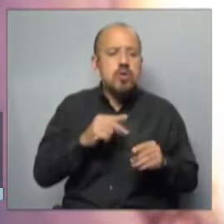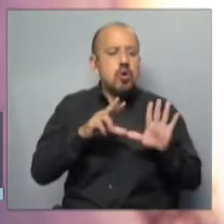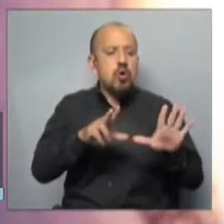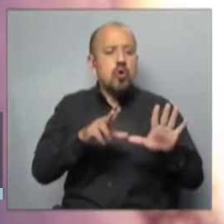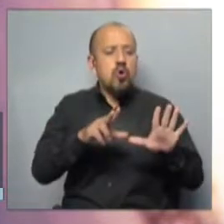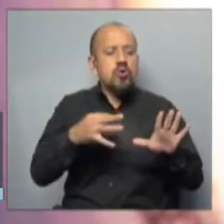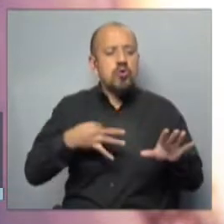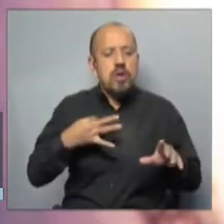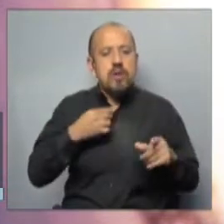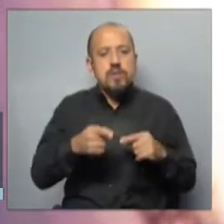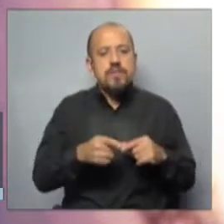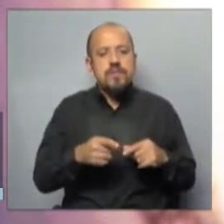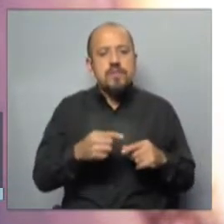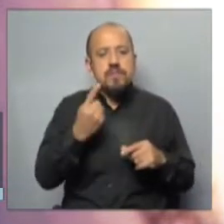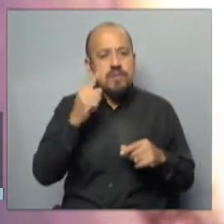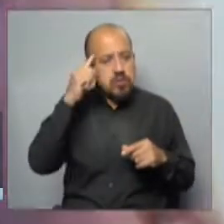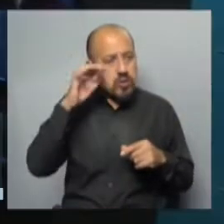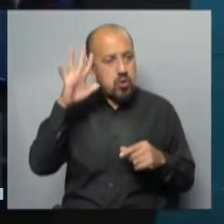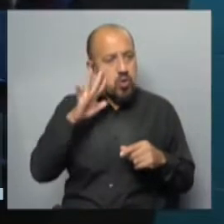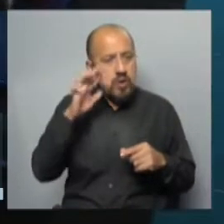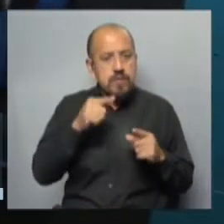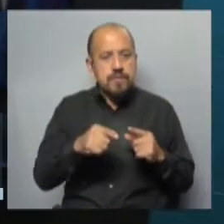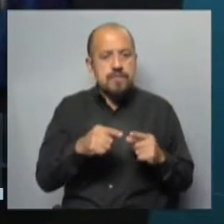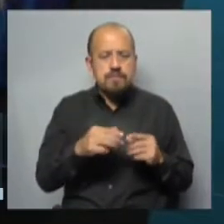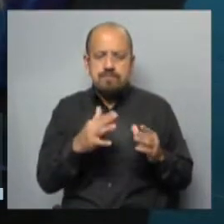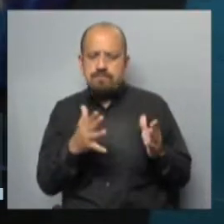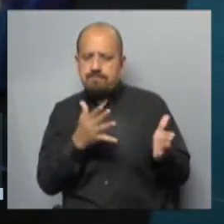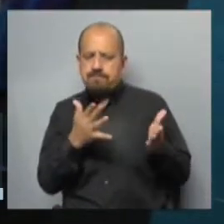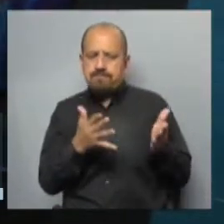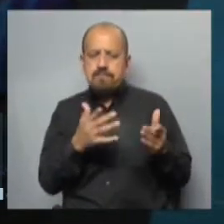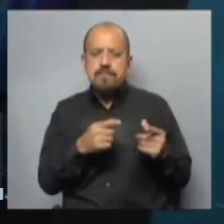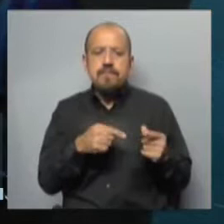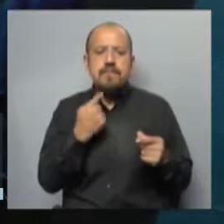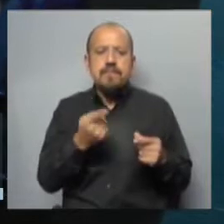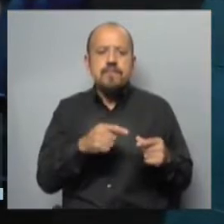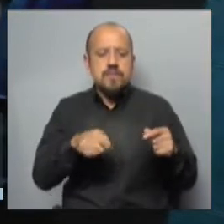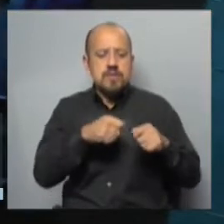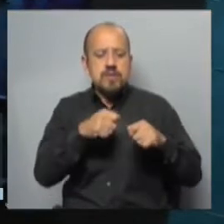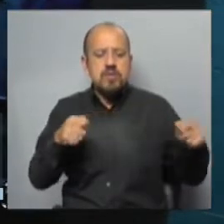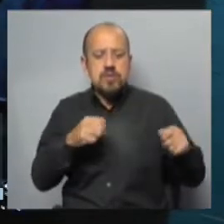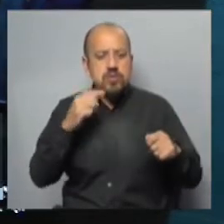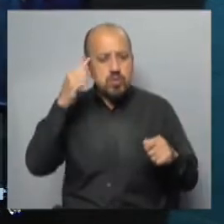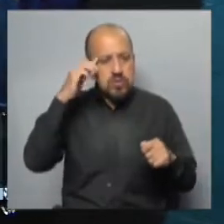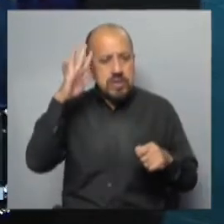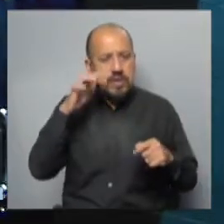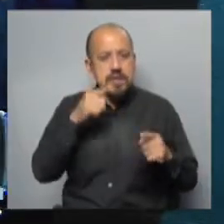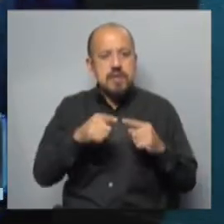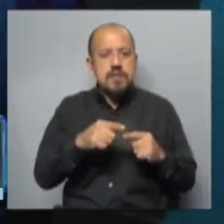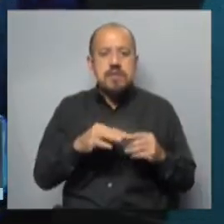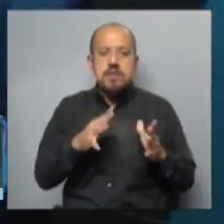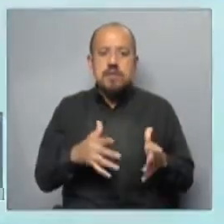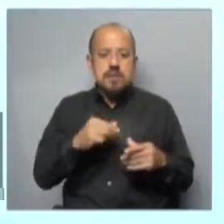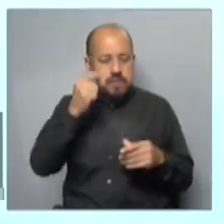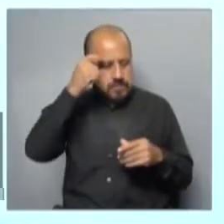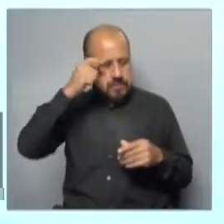años primero las psicólogas dio pistas y después un diagnóstico de un psiquiatra y cambiar la